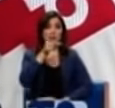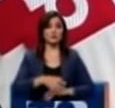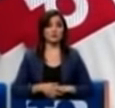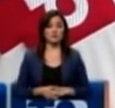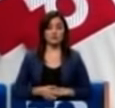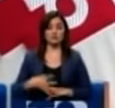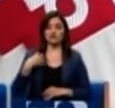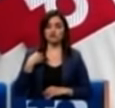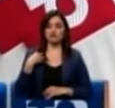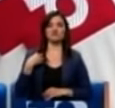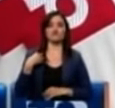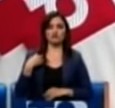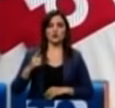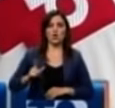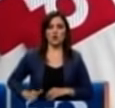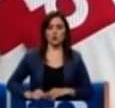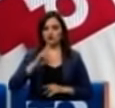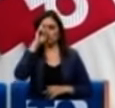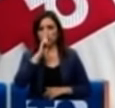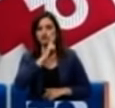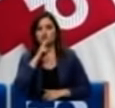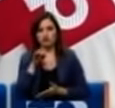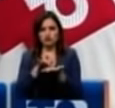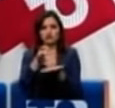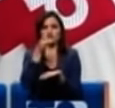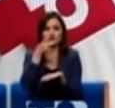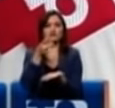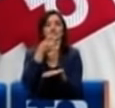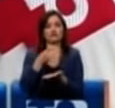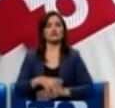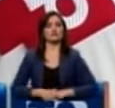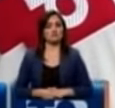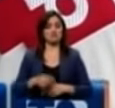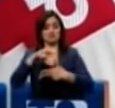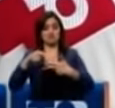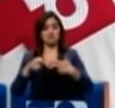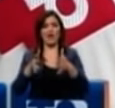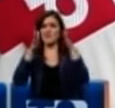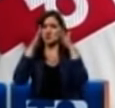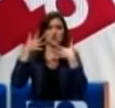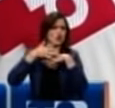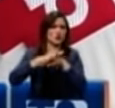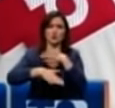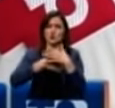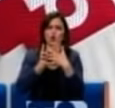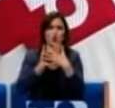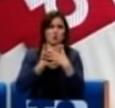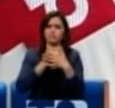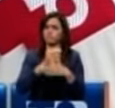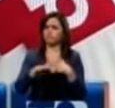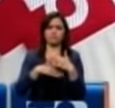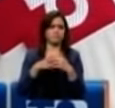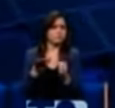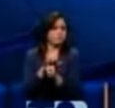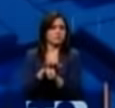de la salud, rehabilitación, de provisión de medicamentos, atención integral en primero, segundo y tercer